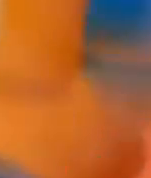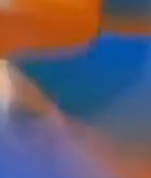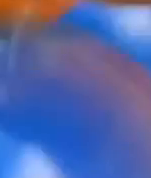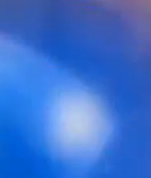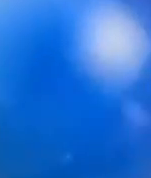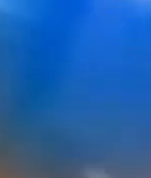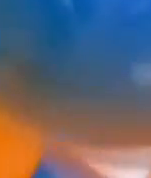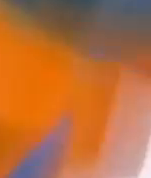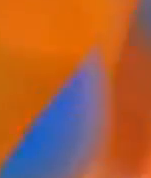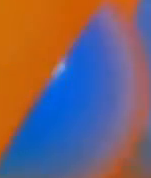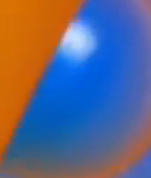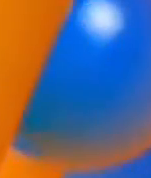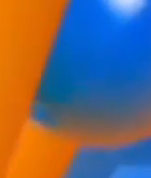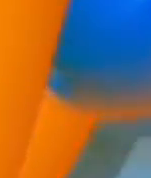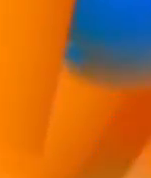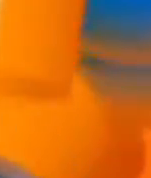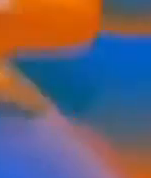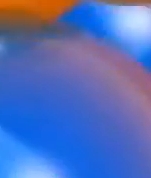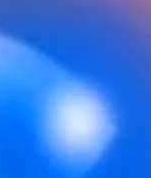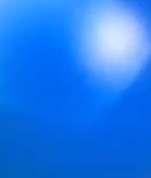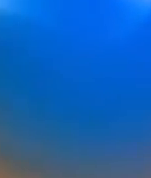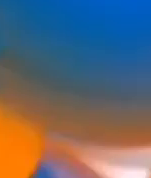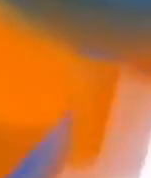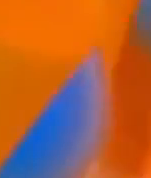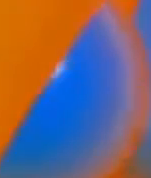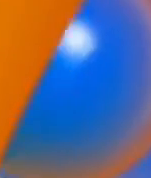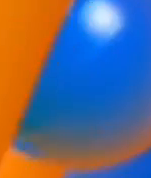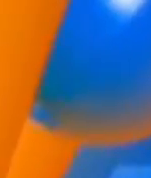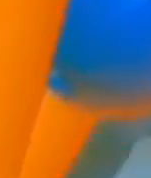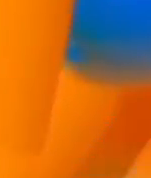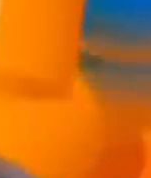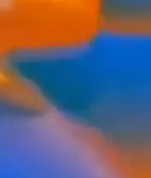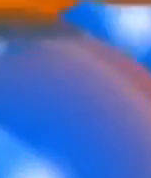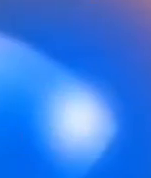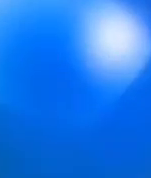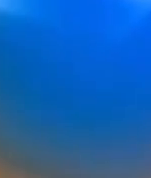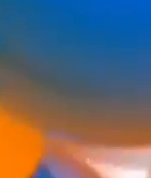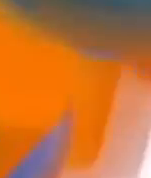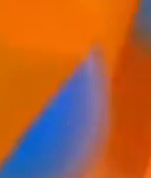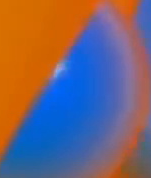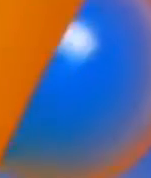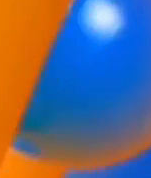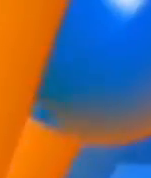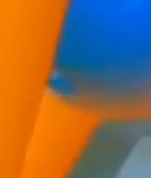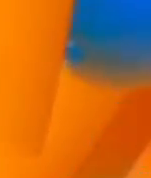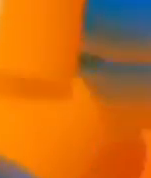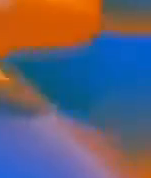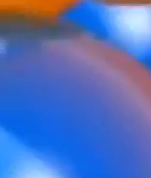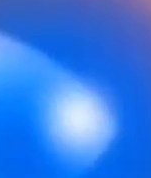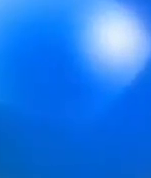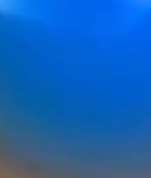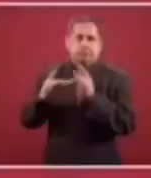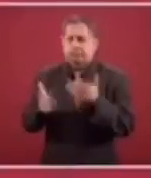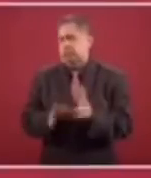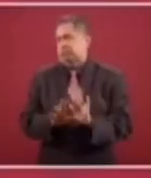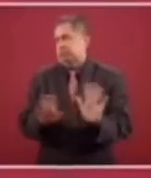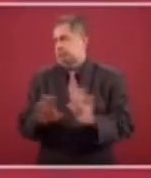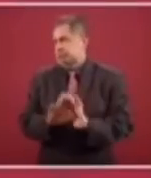el exministro José Ramón Cosío, esta ley es un retroceso en el Estado laico mexicano.